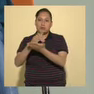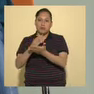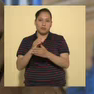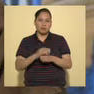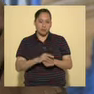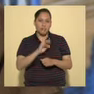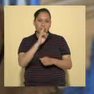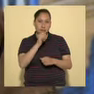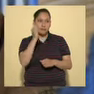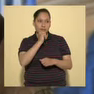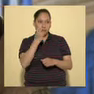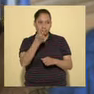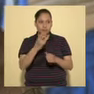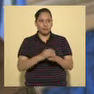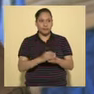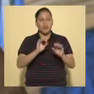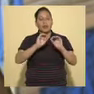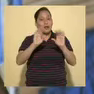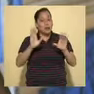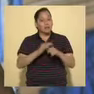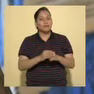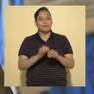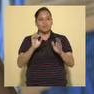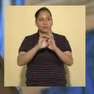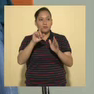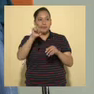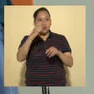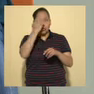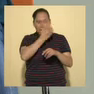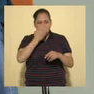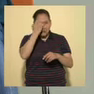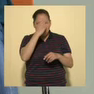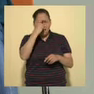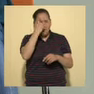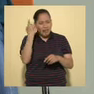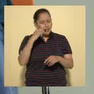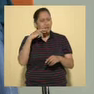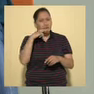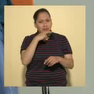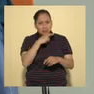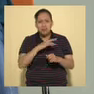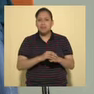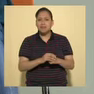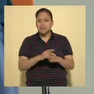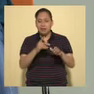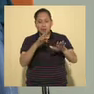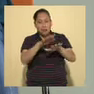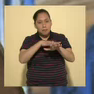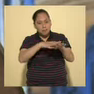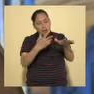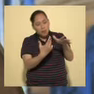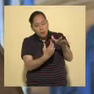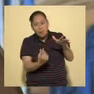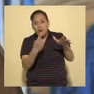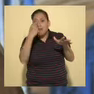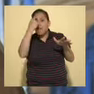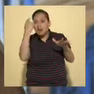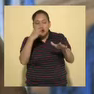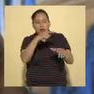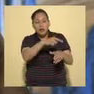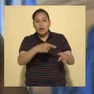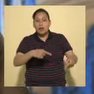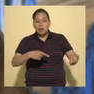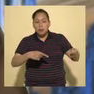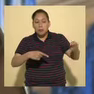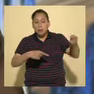Por supuesto, doctor. Por supuesto, que con un examen tan fácil, tan rápido y sencillo, podemos detectar algo que lo